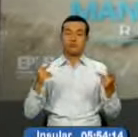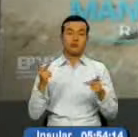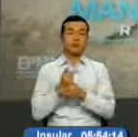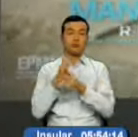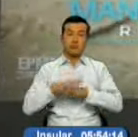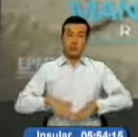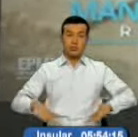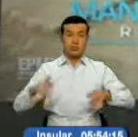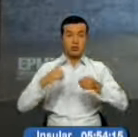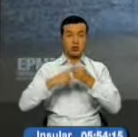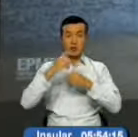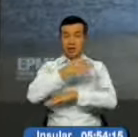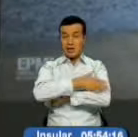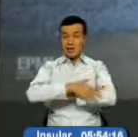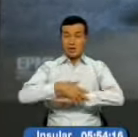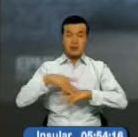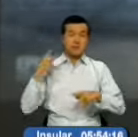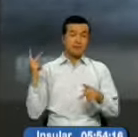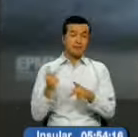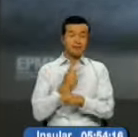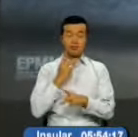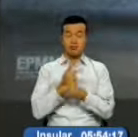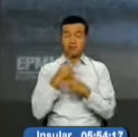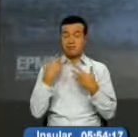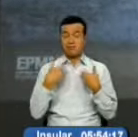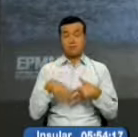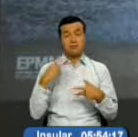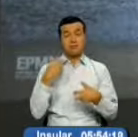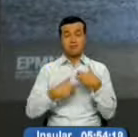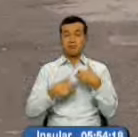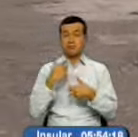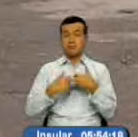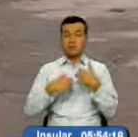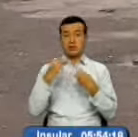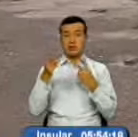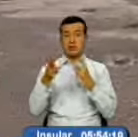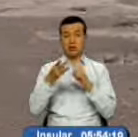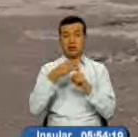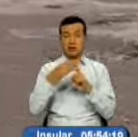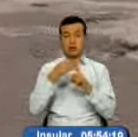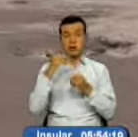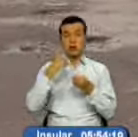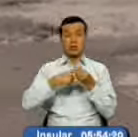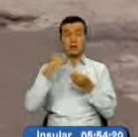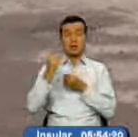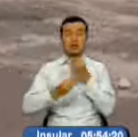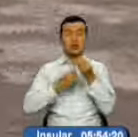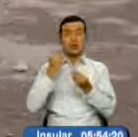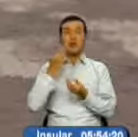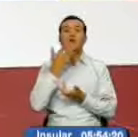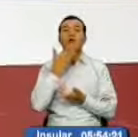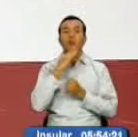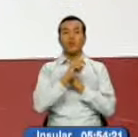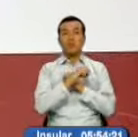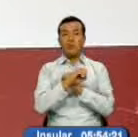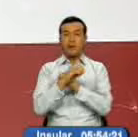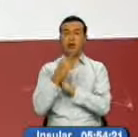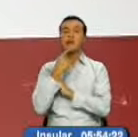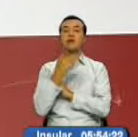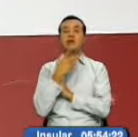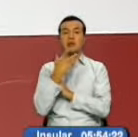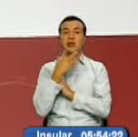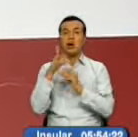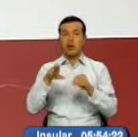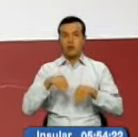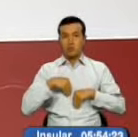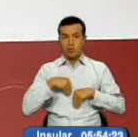capital. El estado de las vías no pasa desapercibido incluso en redes sociales. Los quiteños han realizado creativas campañas en las que se llama a